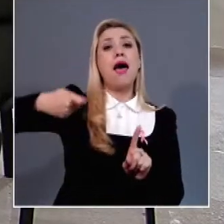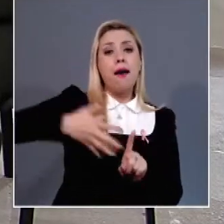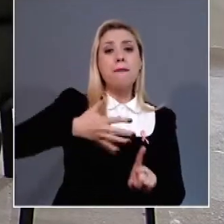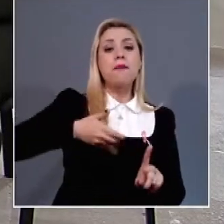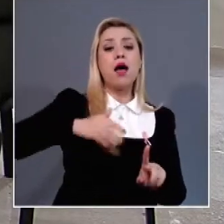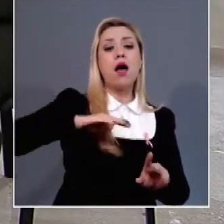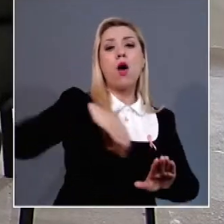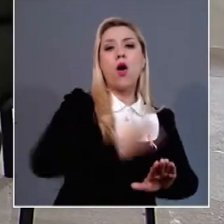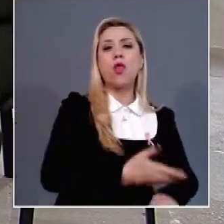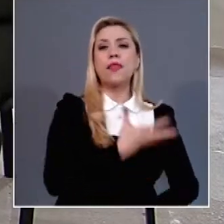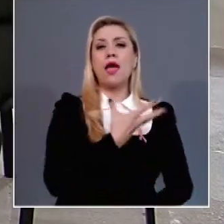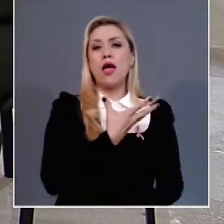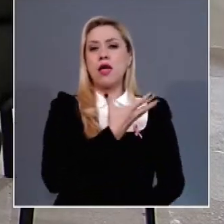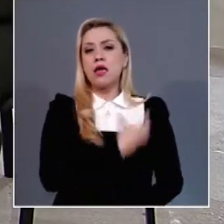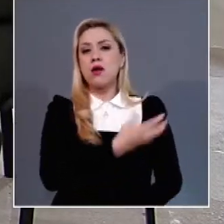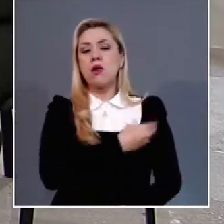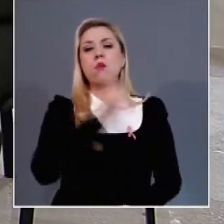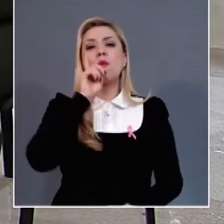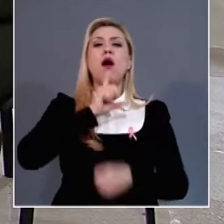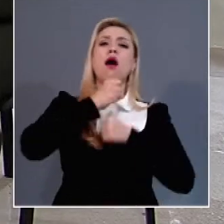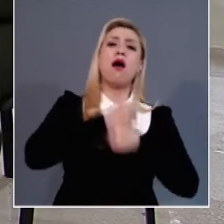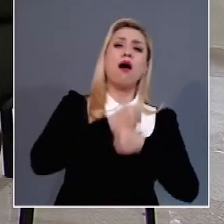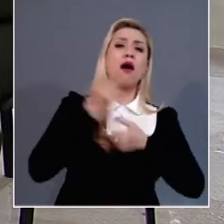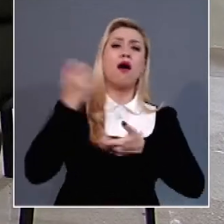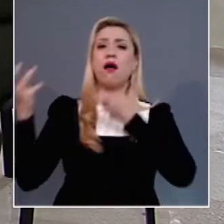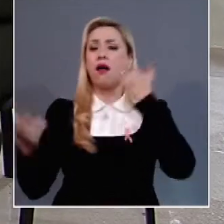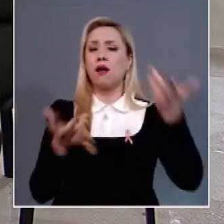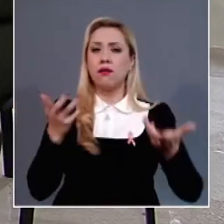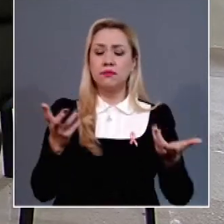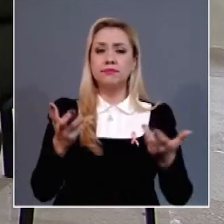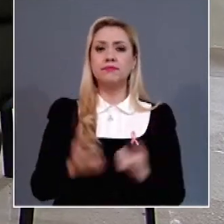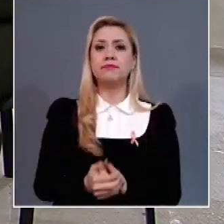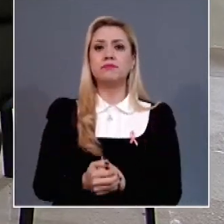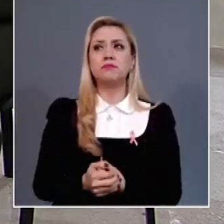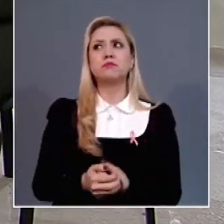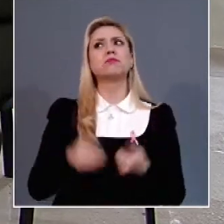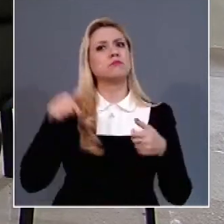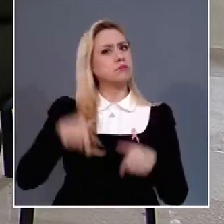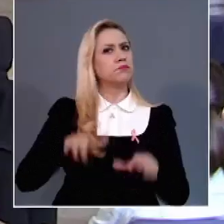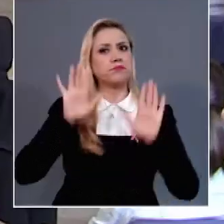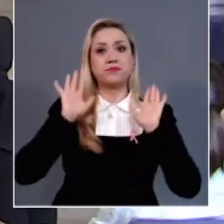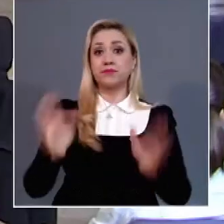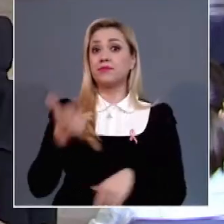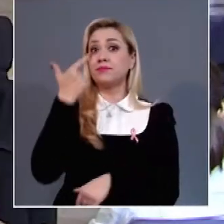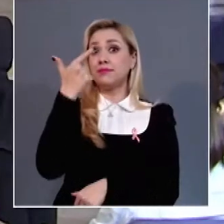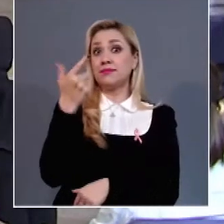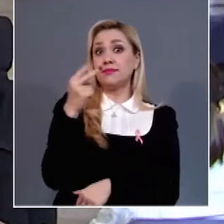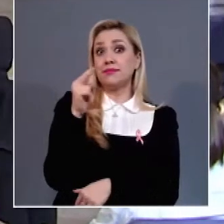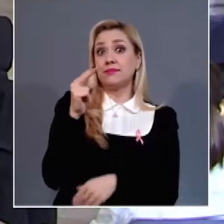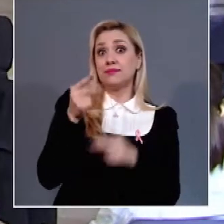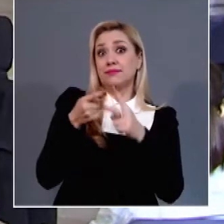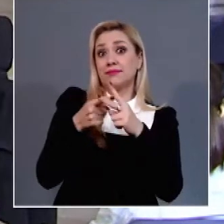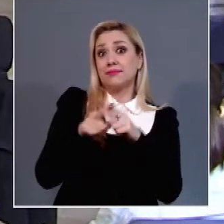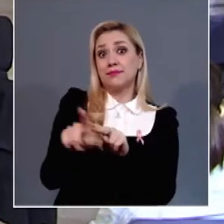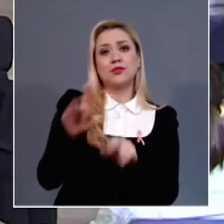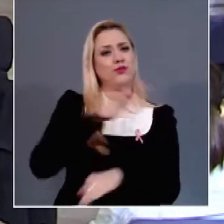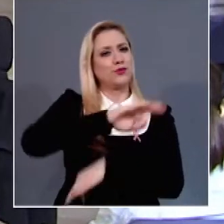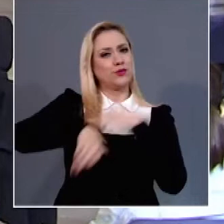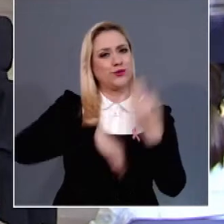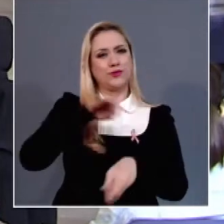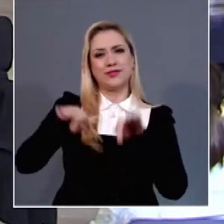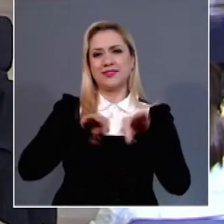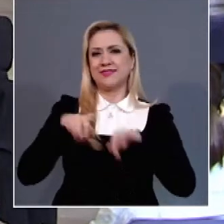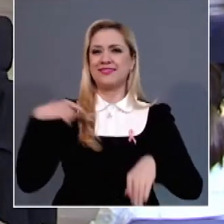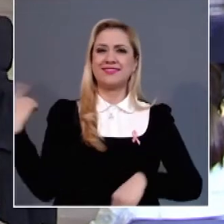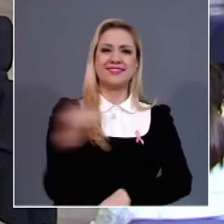de la Judicatura Federal y la Corte volverán a la normalidad en actividades el 7 de noviembre próximo. Destacó que seguirá el impulso a la justicia